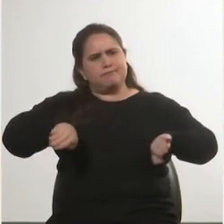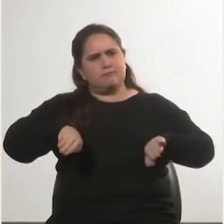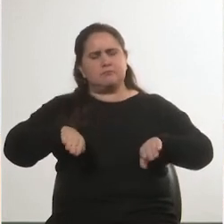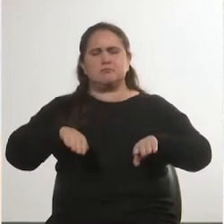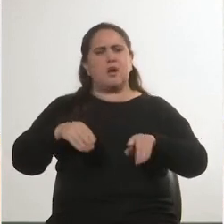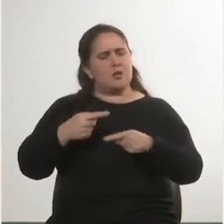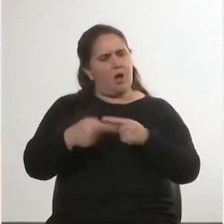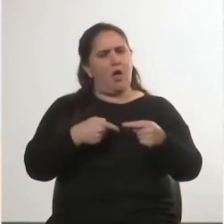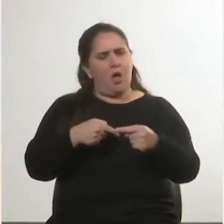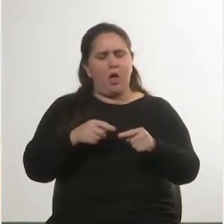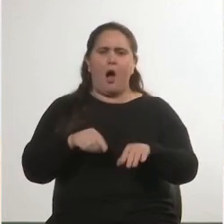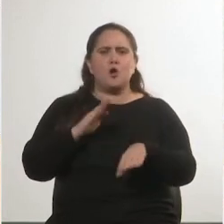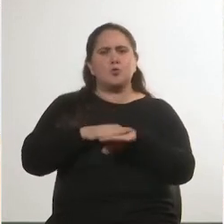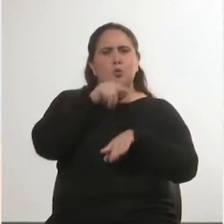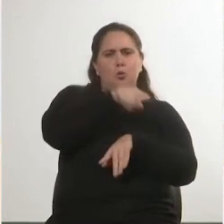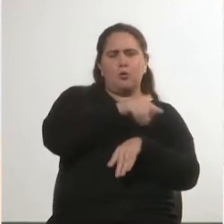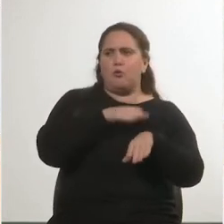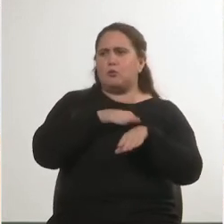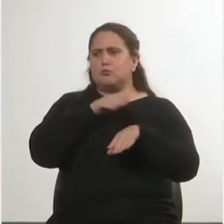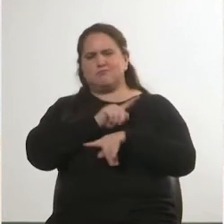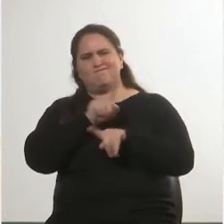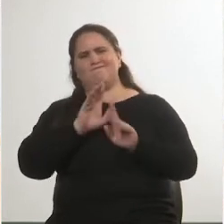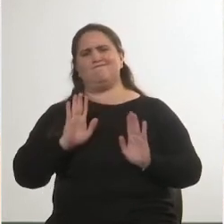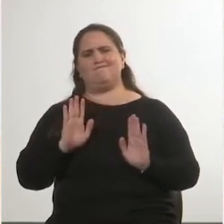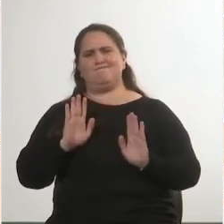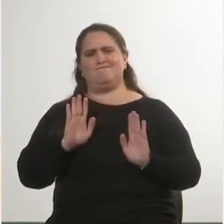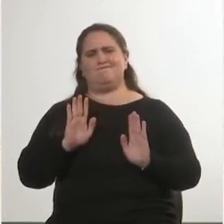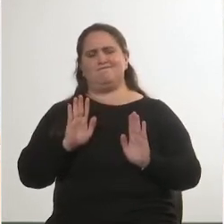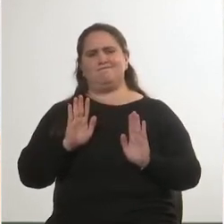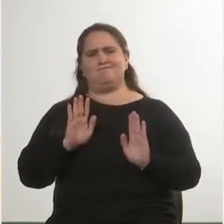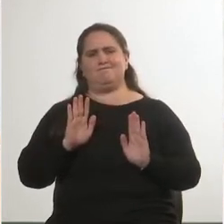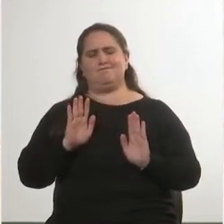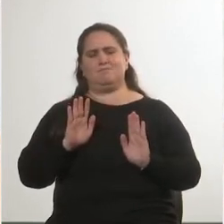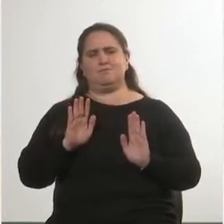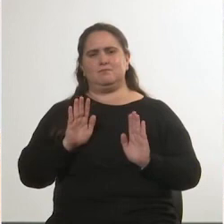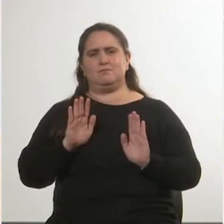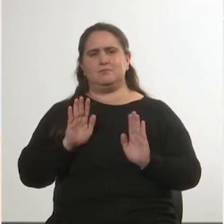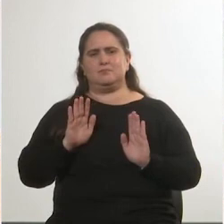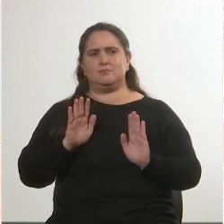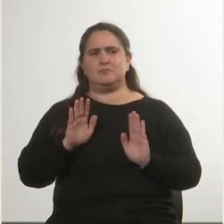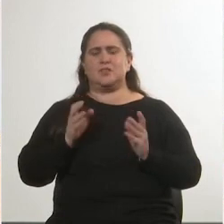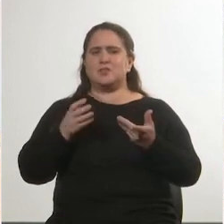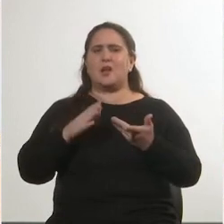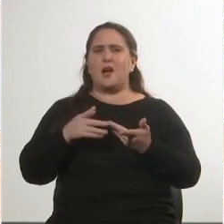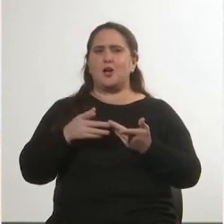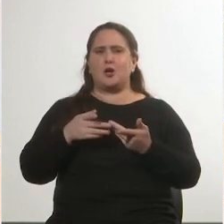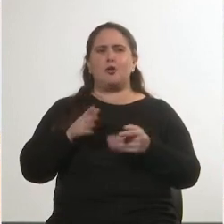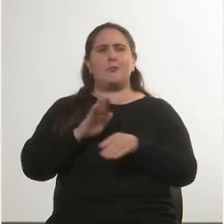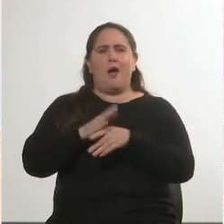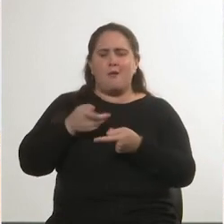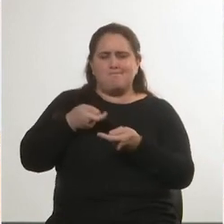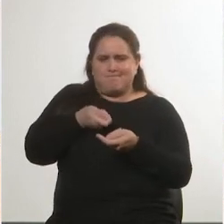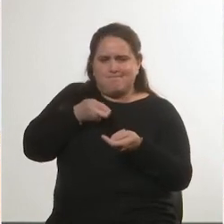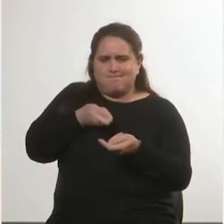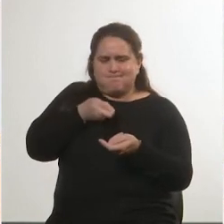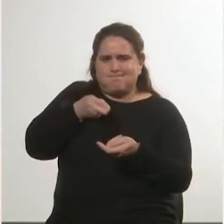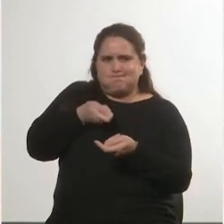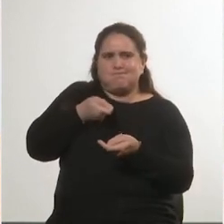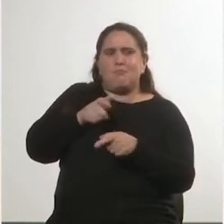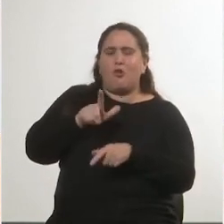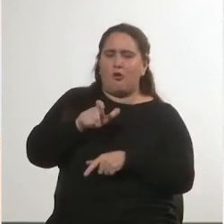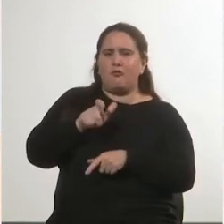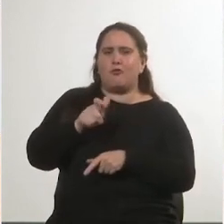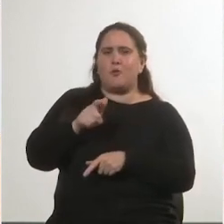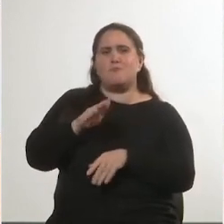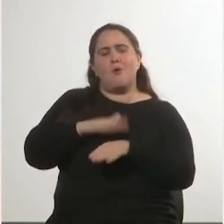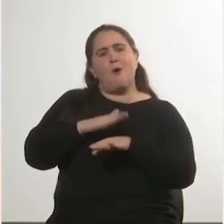y culpabilizando al otro en base a una manija que, por supuesto, en el momento